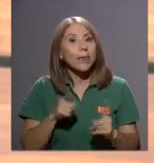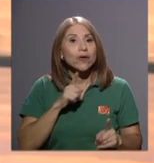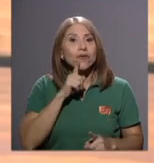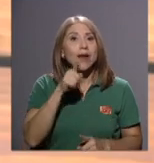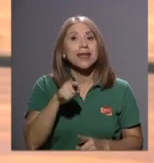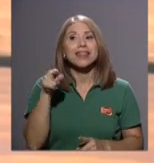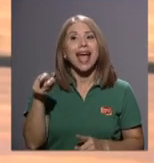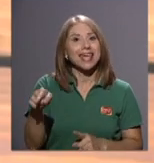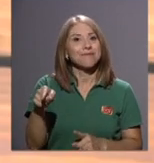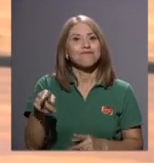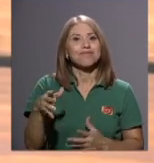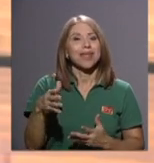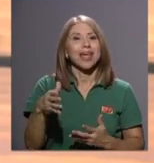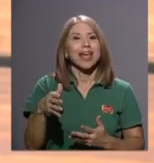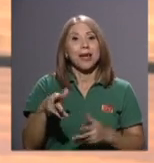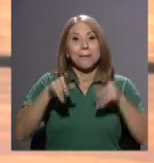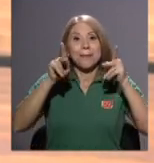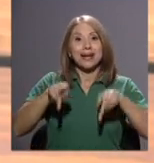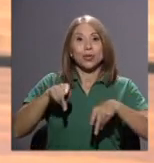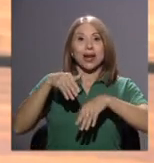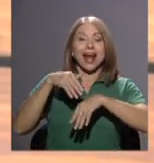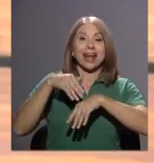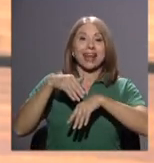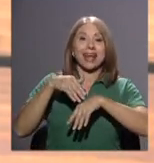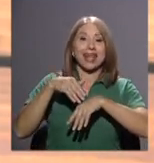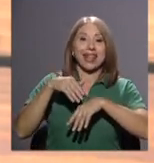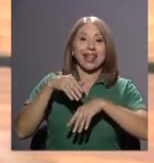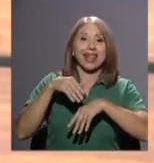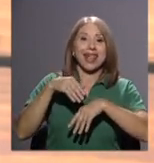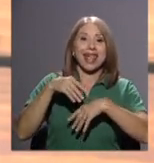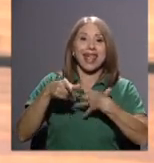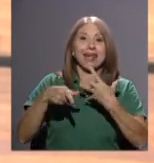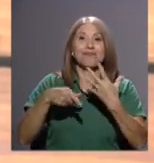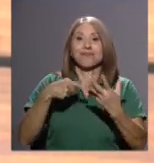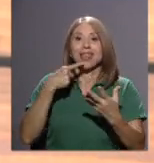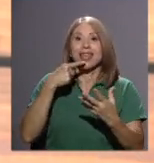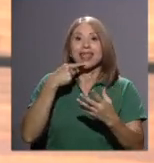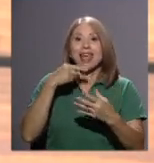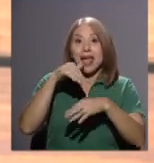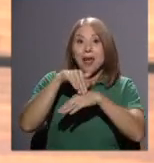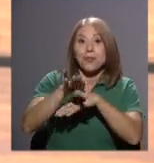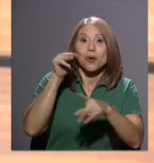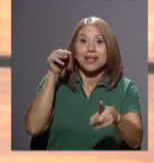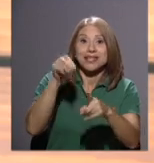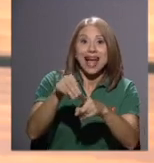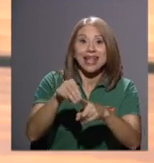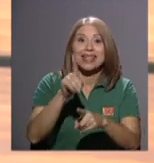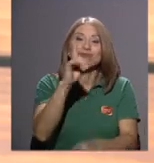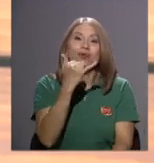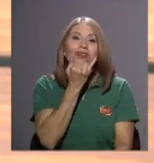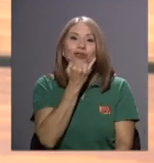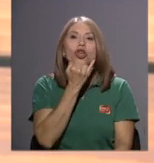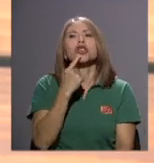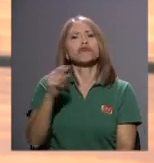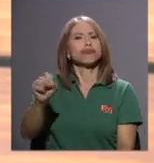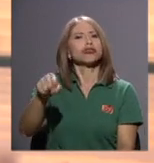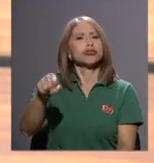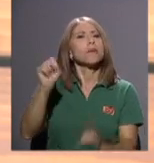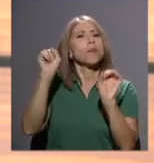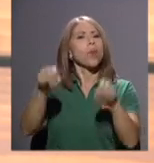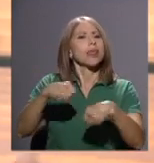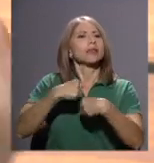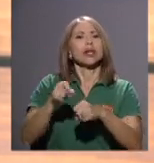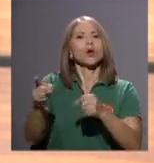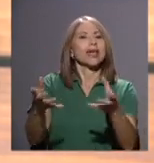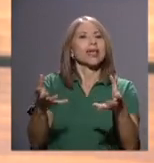no tuvo que haber hecho el emisor del mensaje, y es decir, que sí, podía hacer lo que quiera, difundirlo o lo que quisiera. Entonces ya en ese momento,